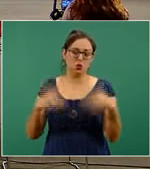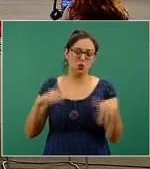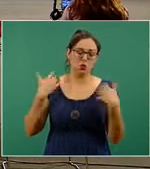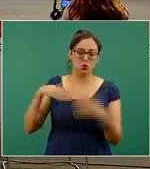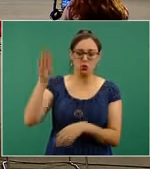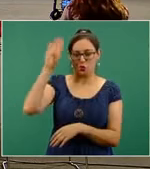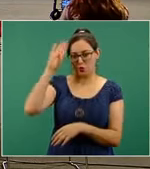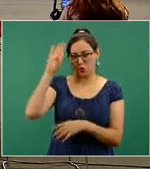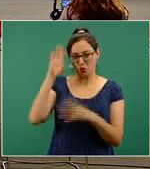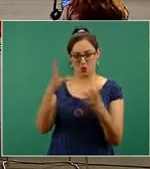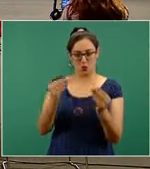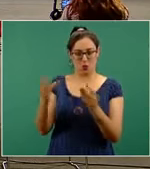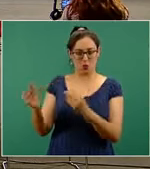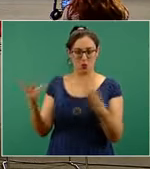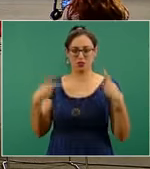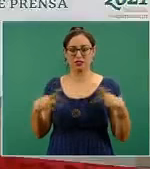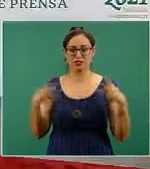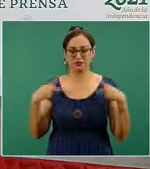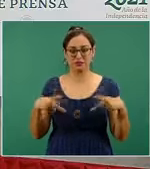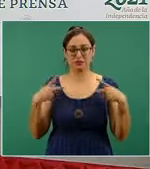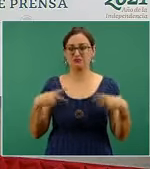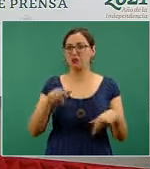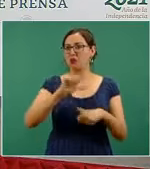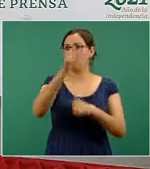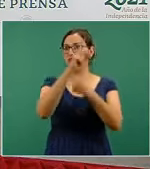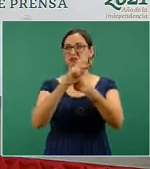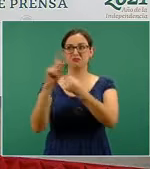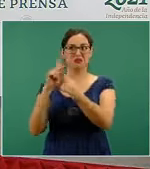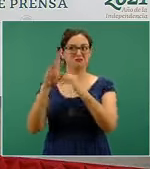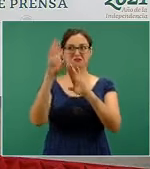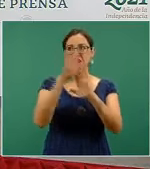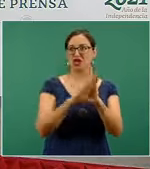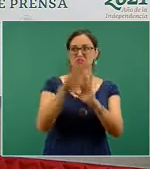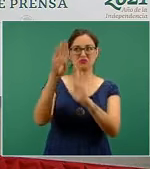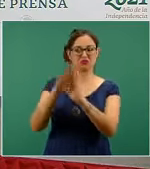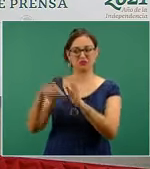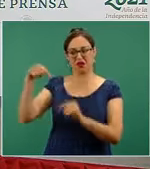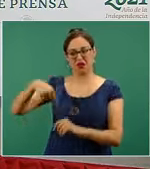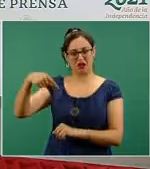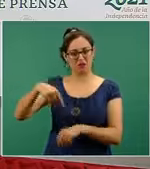nos encontramos entre los países de mayor prevalencia.